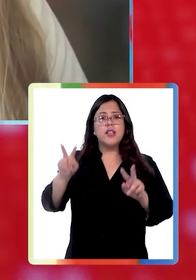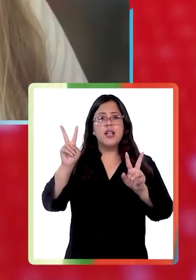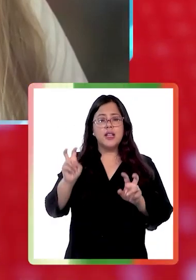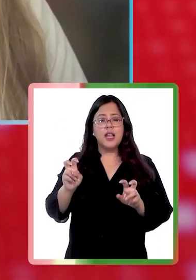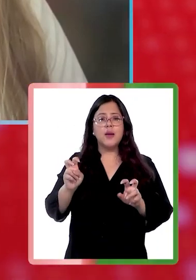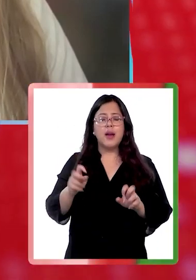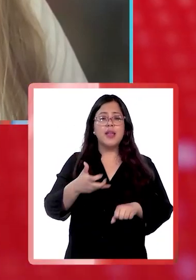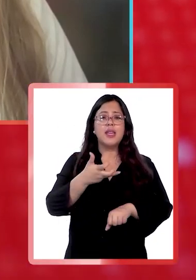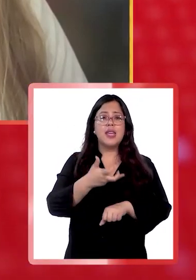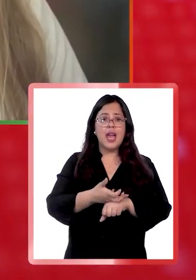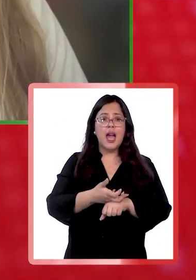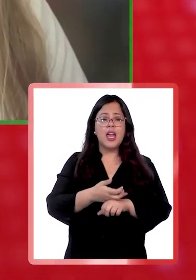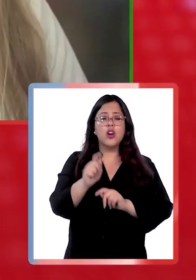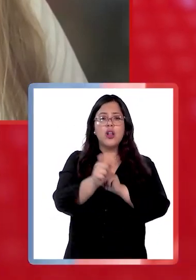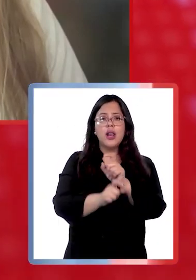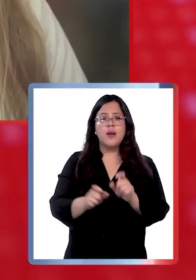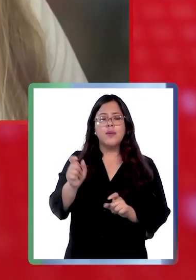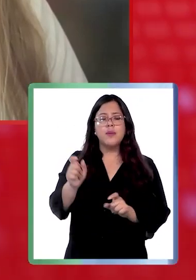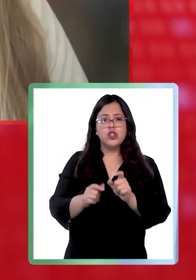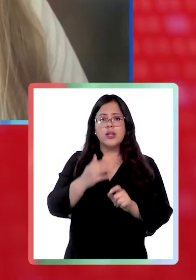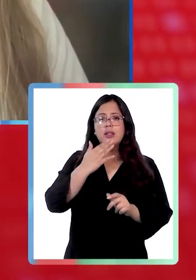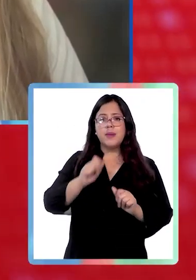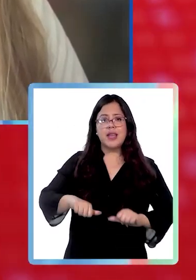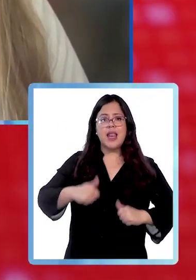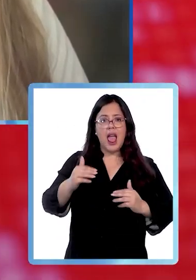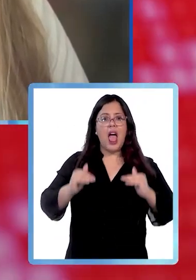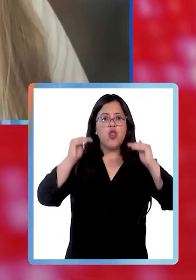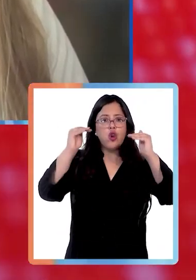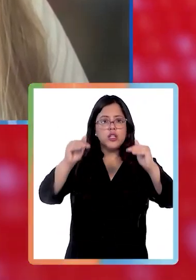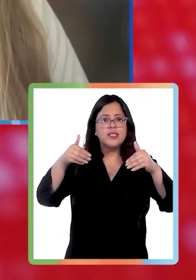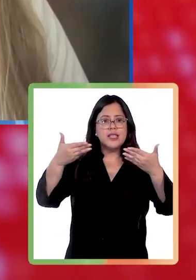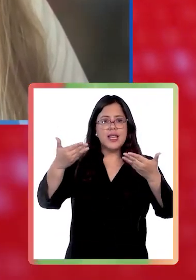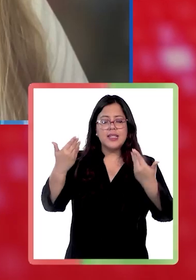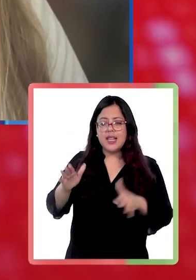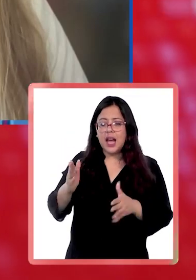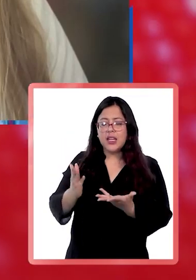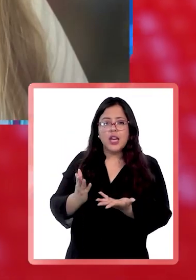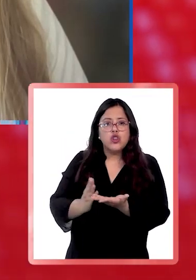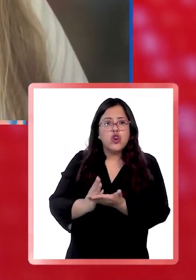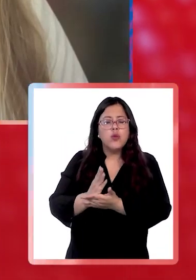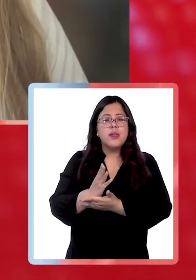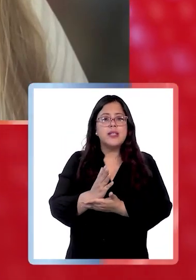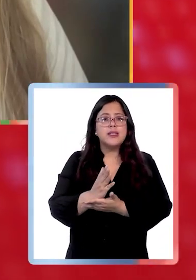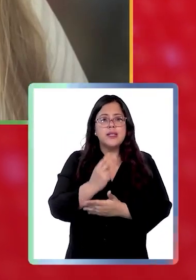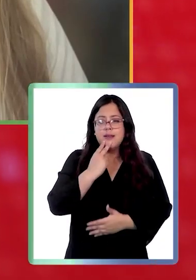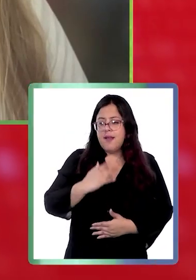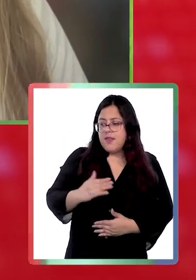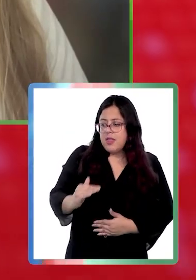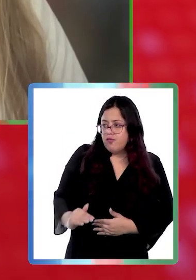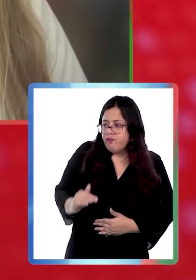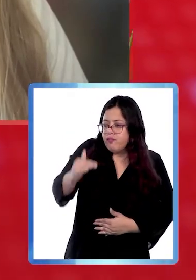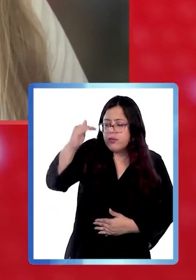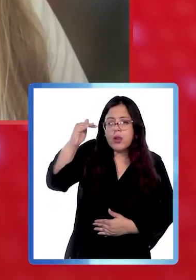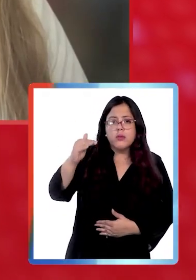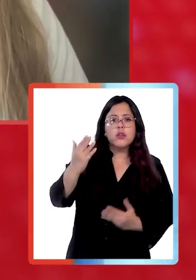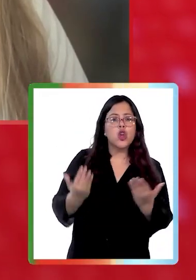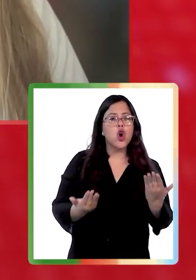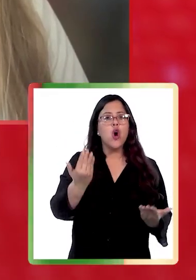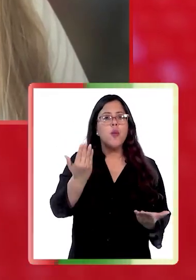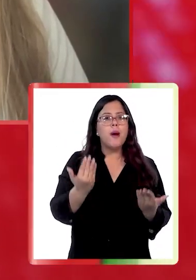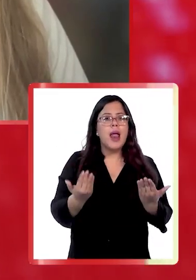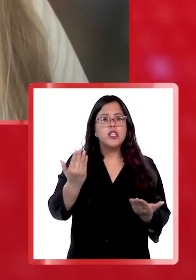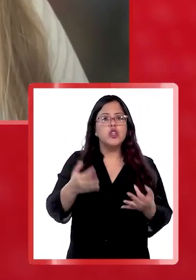es sumamente distinto el fenómeno que se da con las personas, con los adolescentes que están recién empezando a integrarse en una vida adulta,